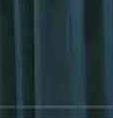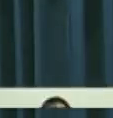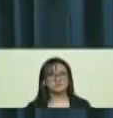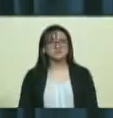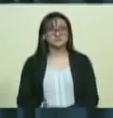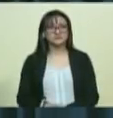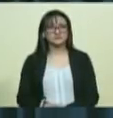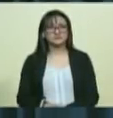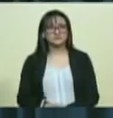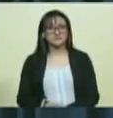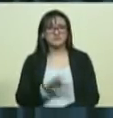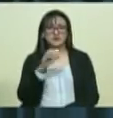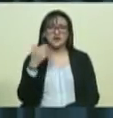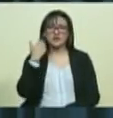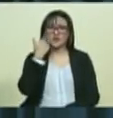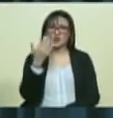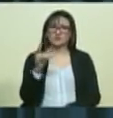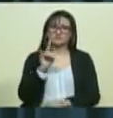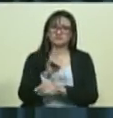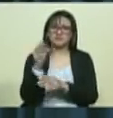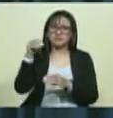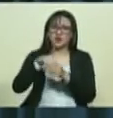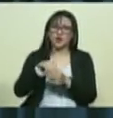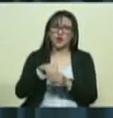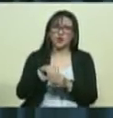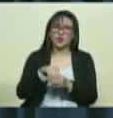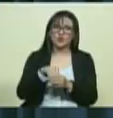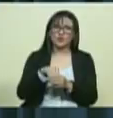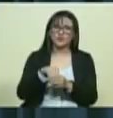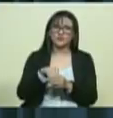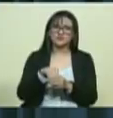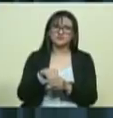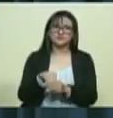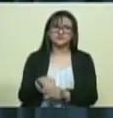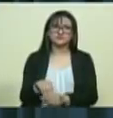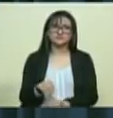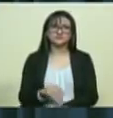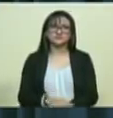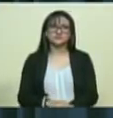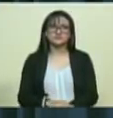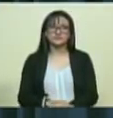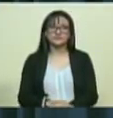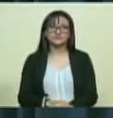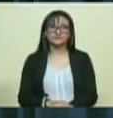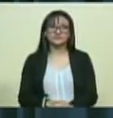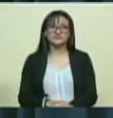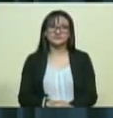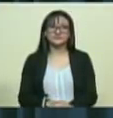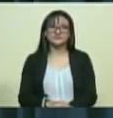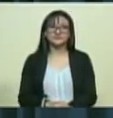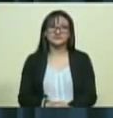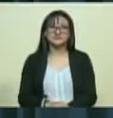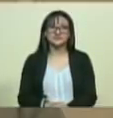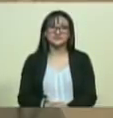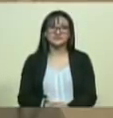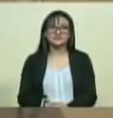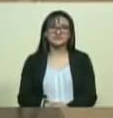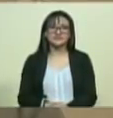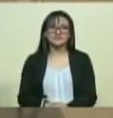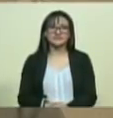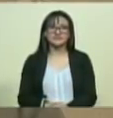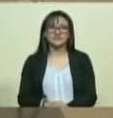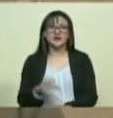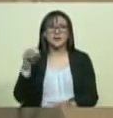países groseros esos países metiche no sé si no tiene la traducción a los otros idiomas incluido el árabe son unos países que se